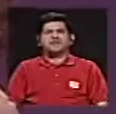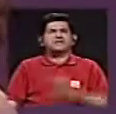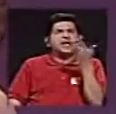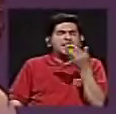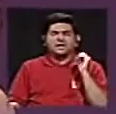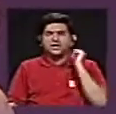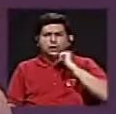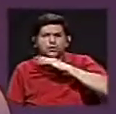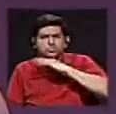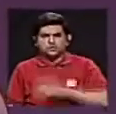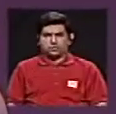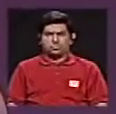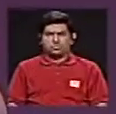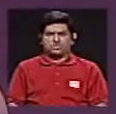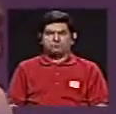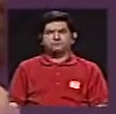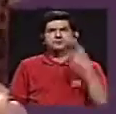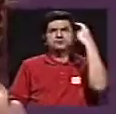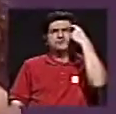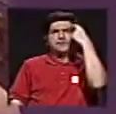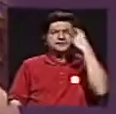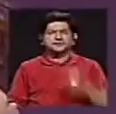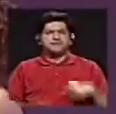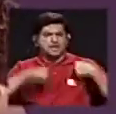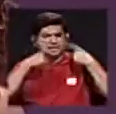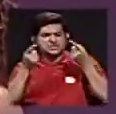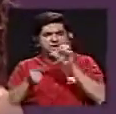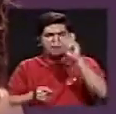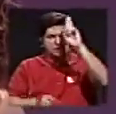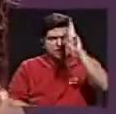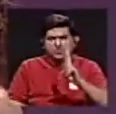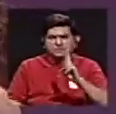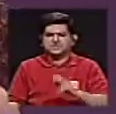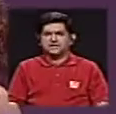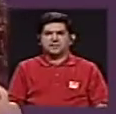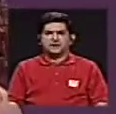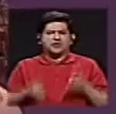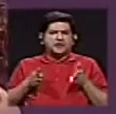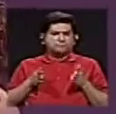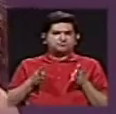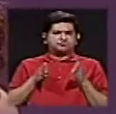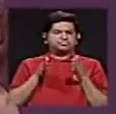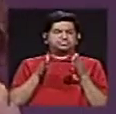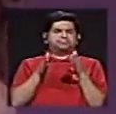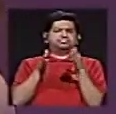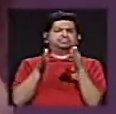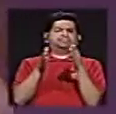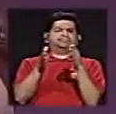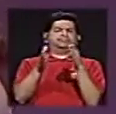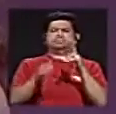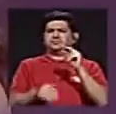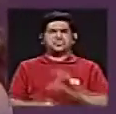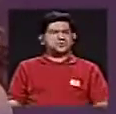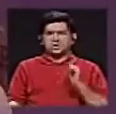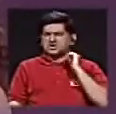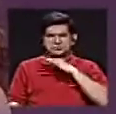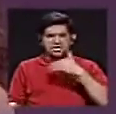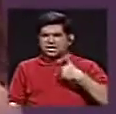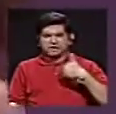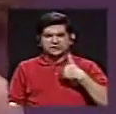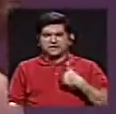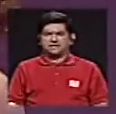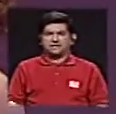y digamos enrumbarla por un camino que no le es desconocido costa